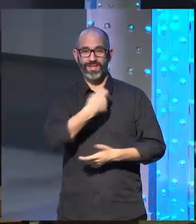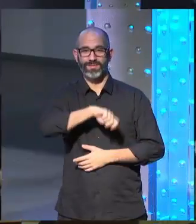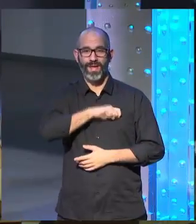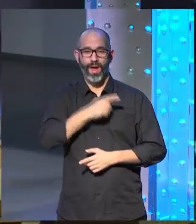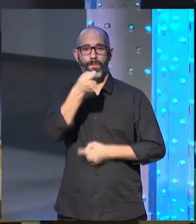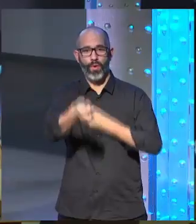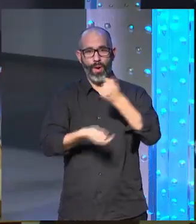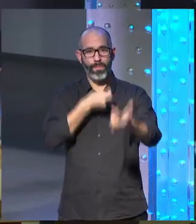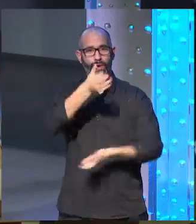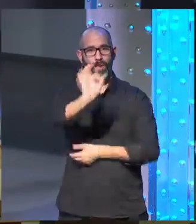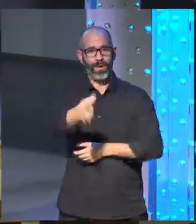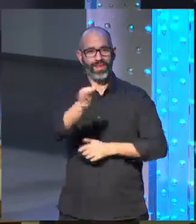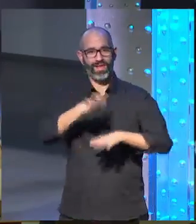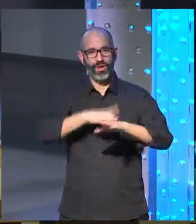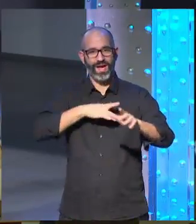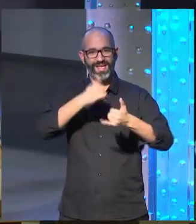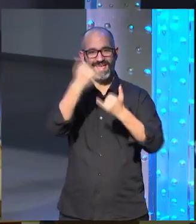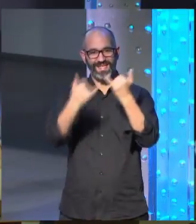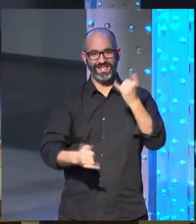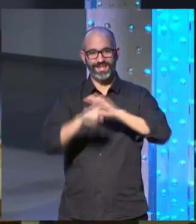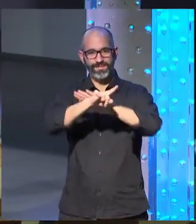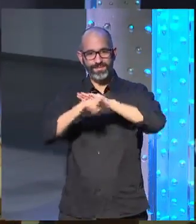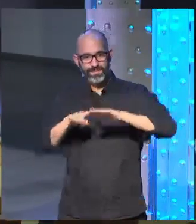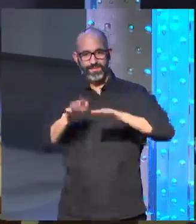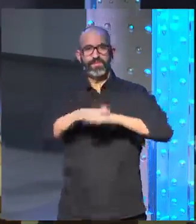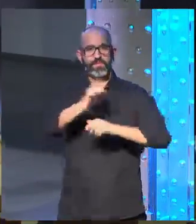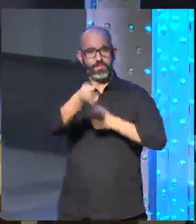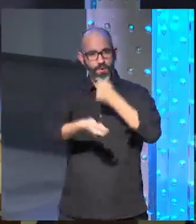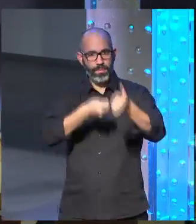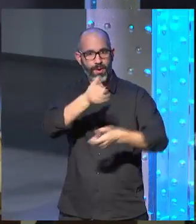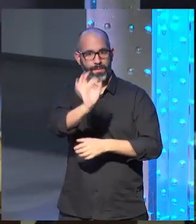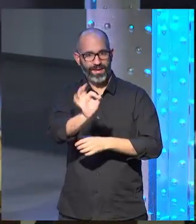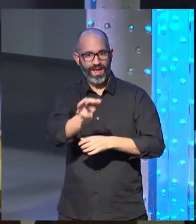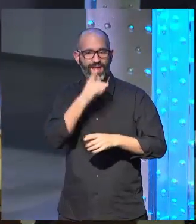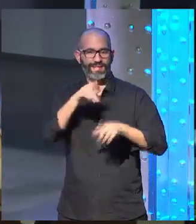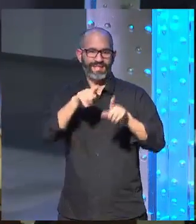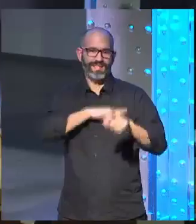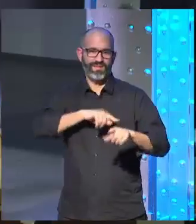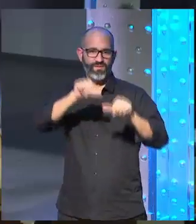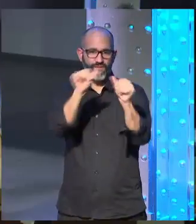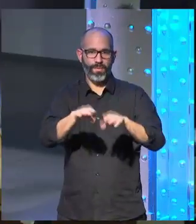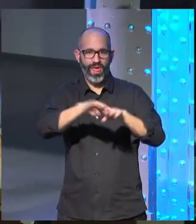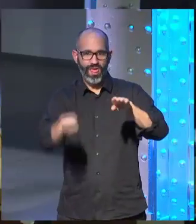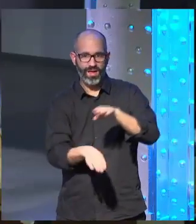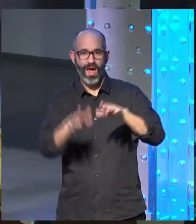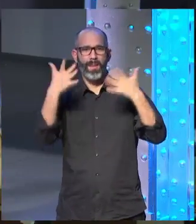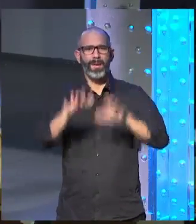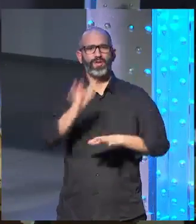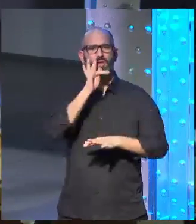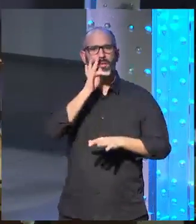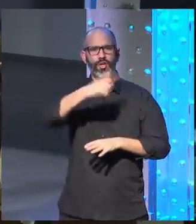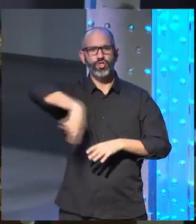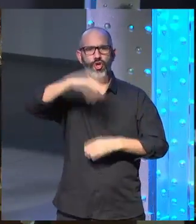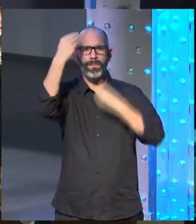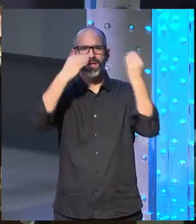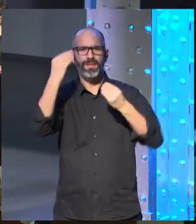poco a poco va remontando la crisis, se siente de forma desigual, pero hoy queremos hacernos aquí una pregunta. ¿Sabemos